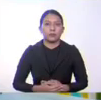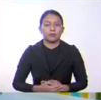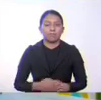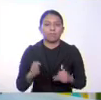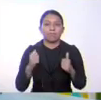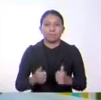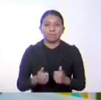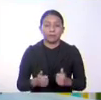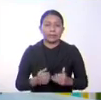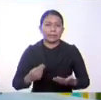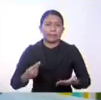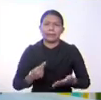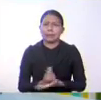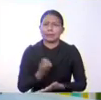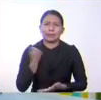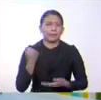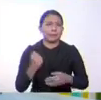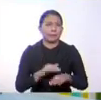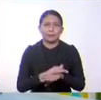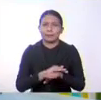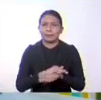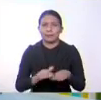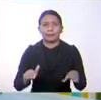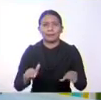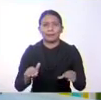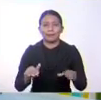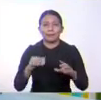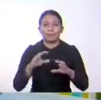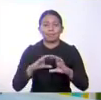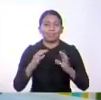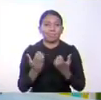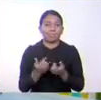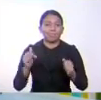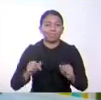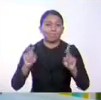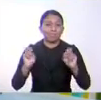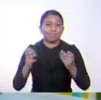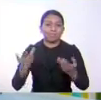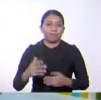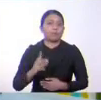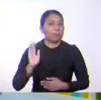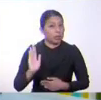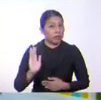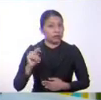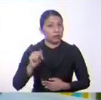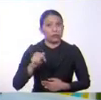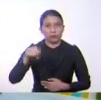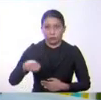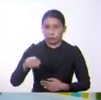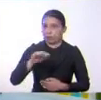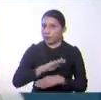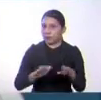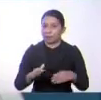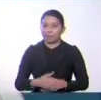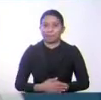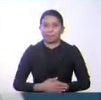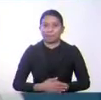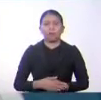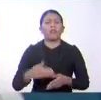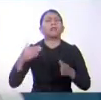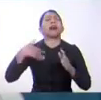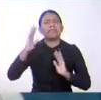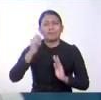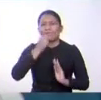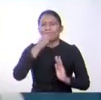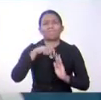Bien. Lamentablemente hemos llegado al final de nuestra temática, pero esto es por esta vez. Vamos a seguir